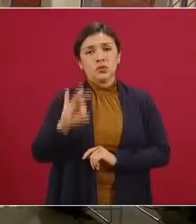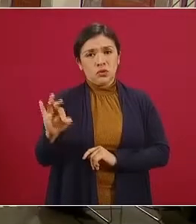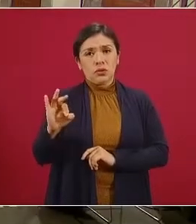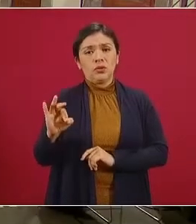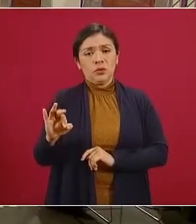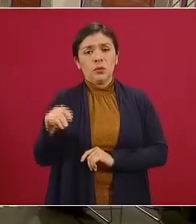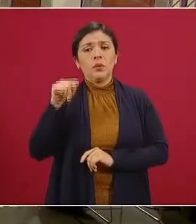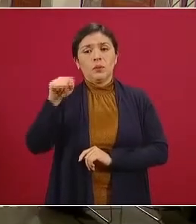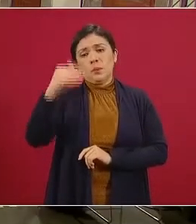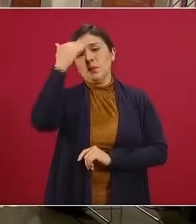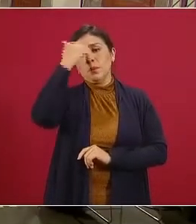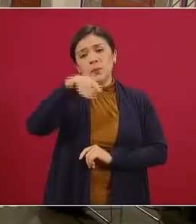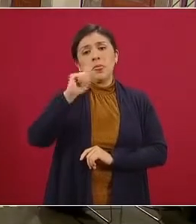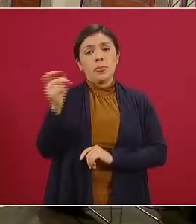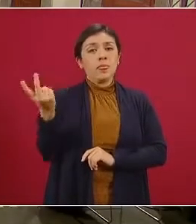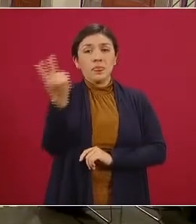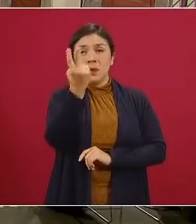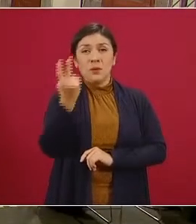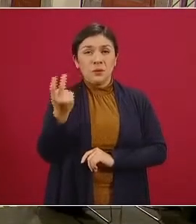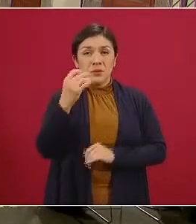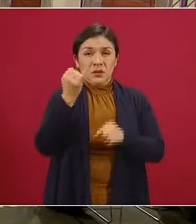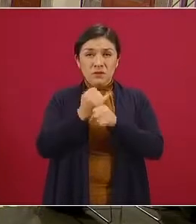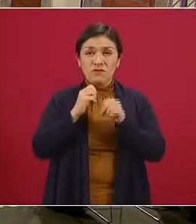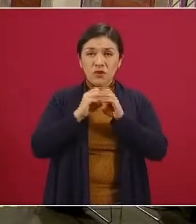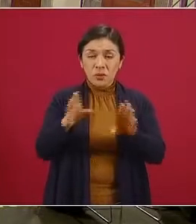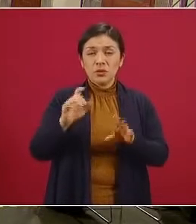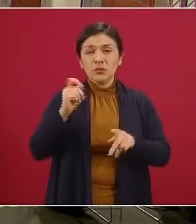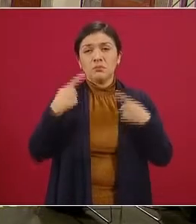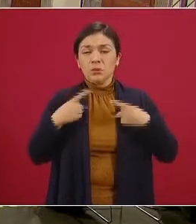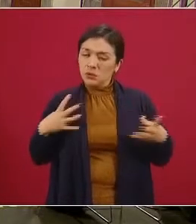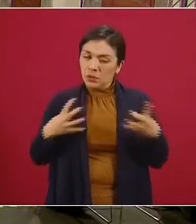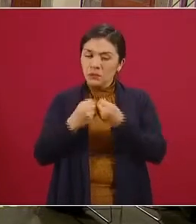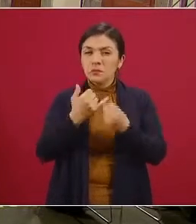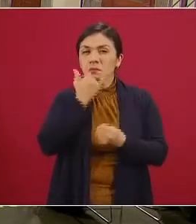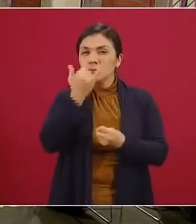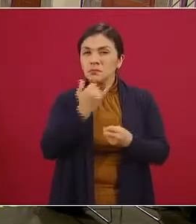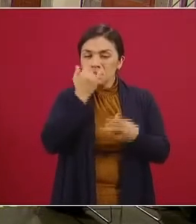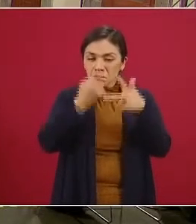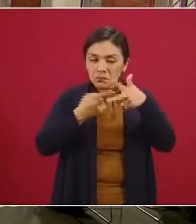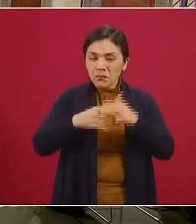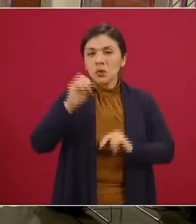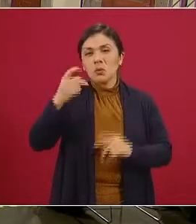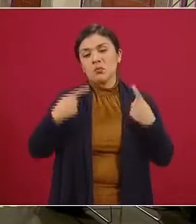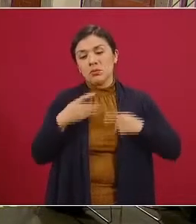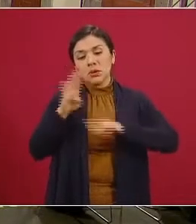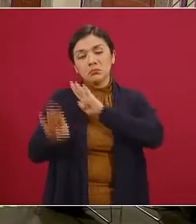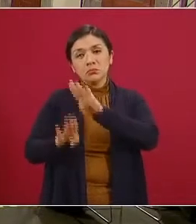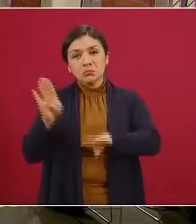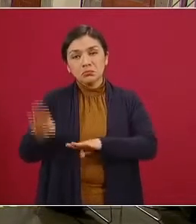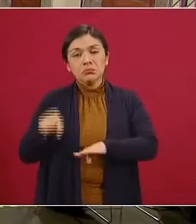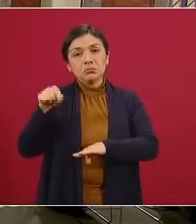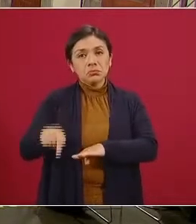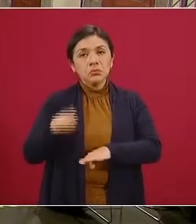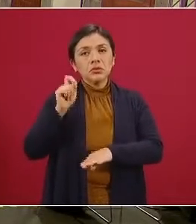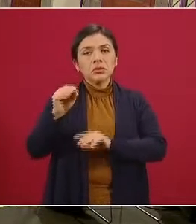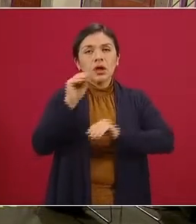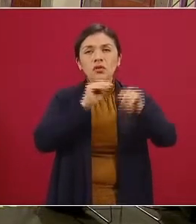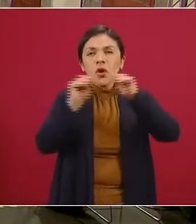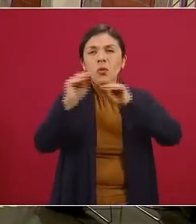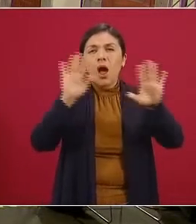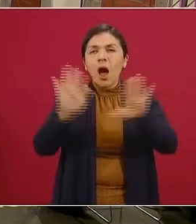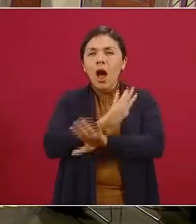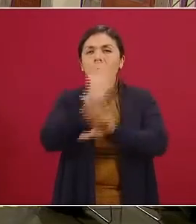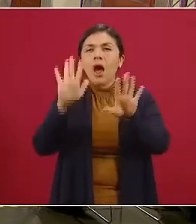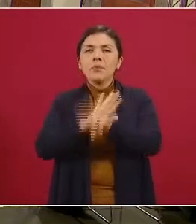43%, y sabemos que estos 2 porcentajes, tanto de los casos estimados como de las defunciones estimadas, se va acomodando día con día